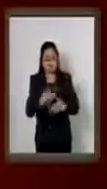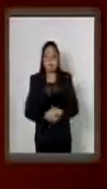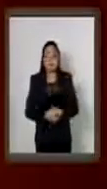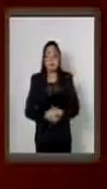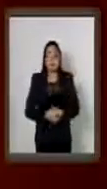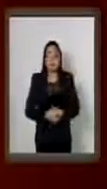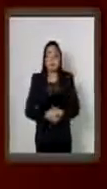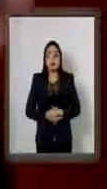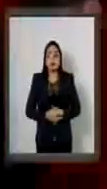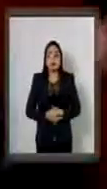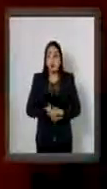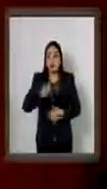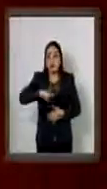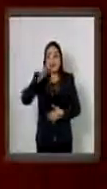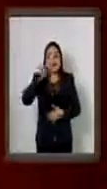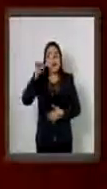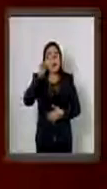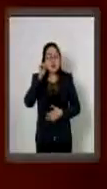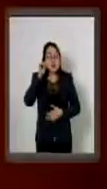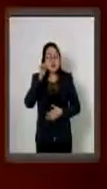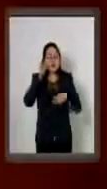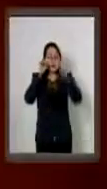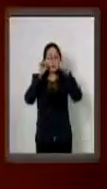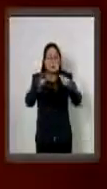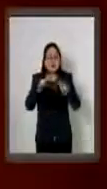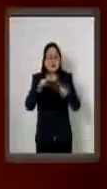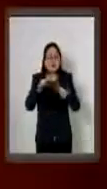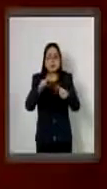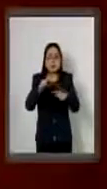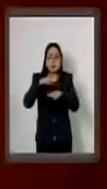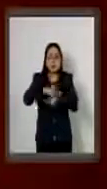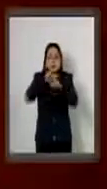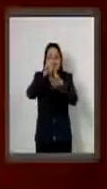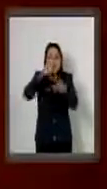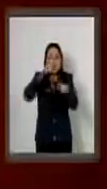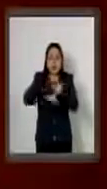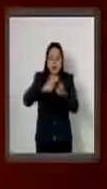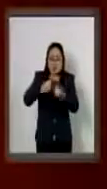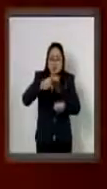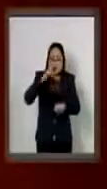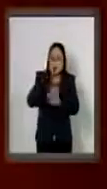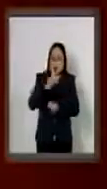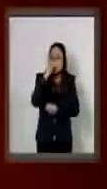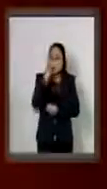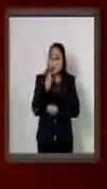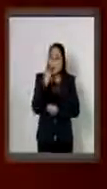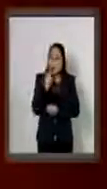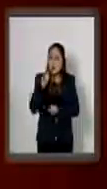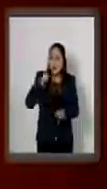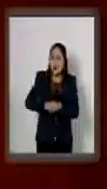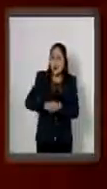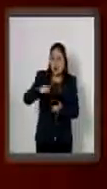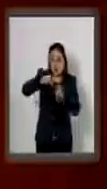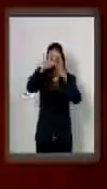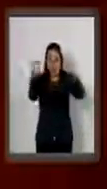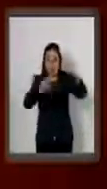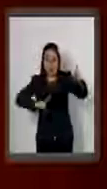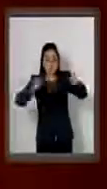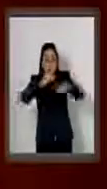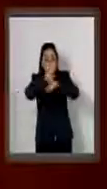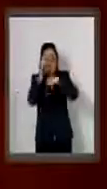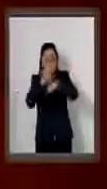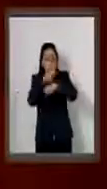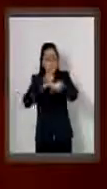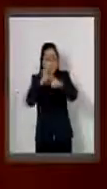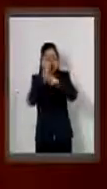Todo ello que escuchamos ayer es materia de seguridad pública, no de seguridad nacional.